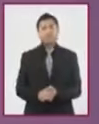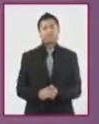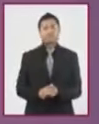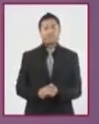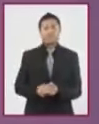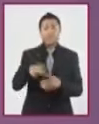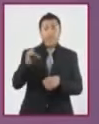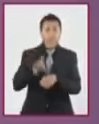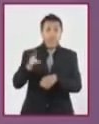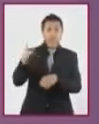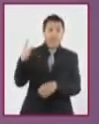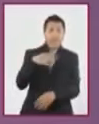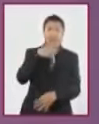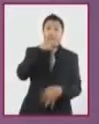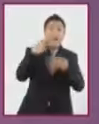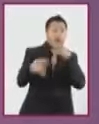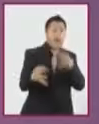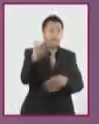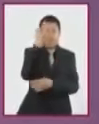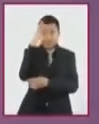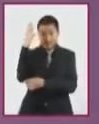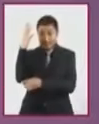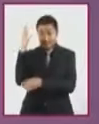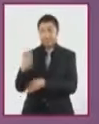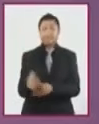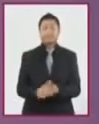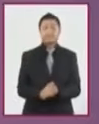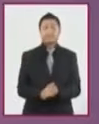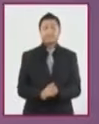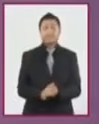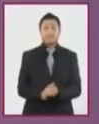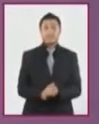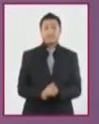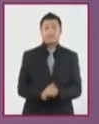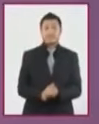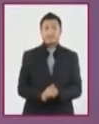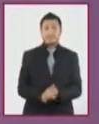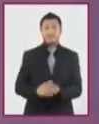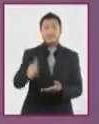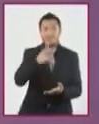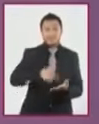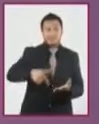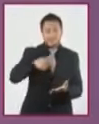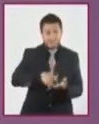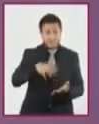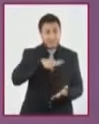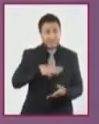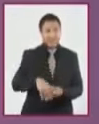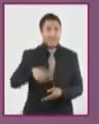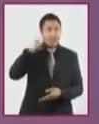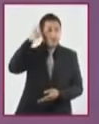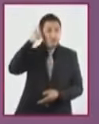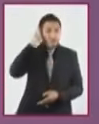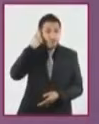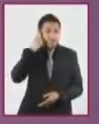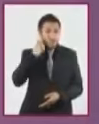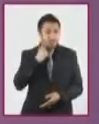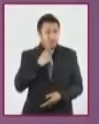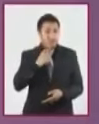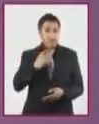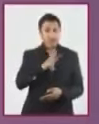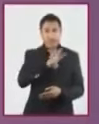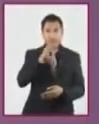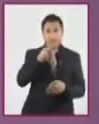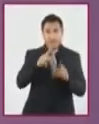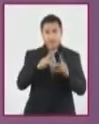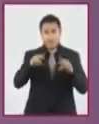como es el caso de la Ciudad de México. Estos sensores se encuentran en la zona de Guerrero, que está a más de 300 kilómetros de la Ciudad de